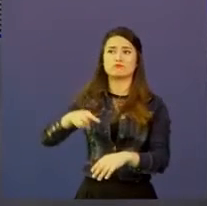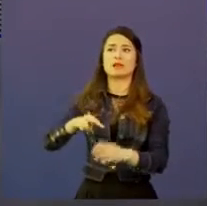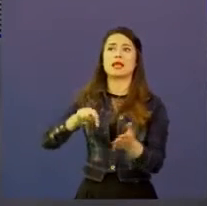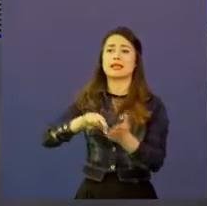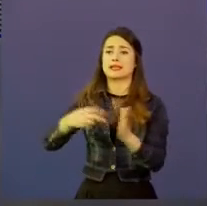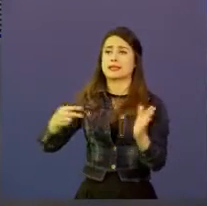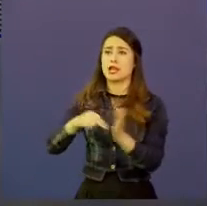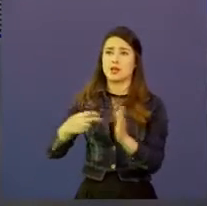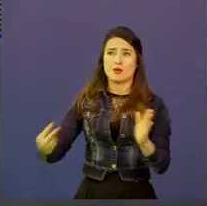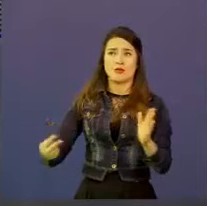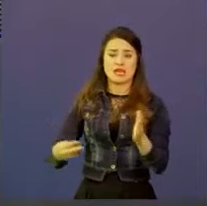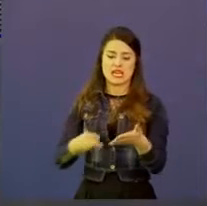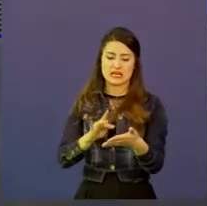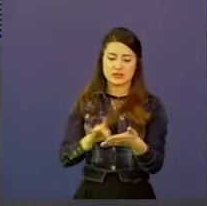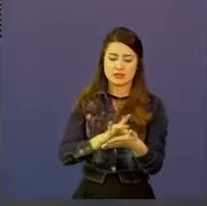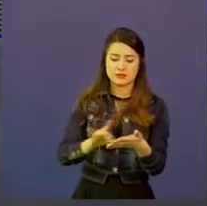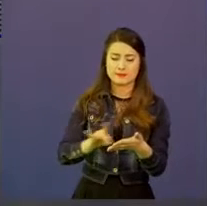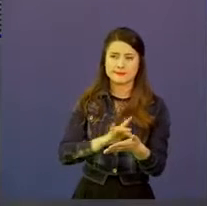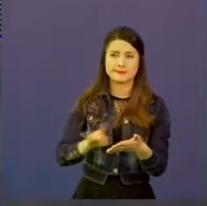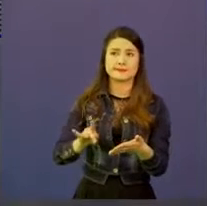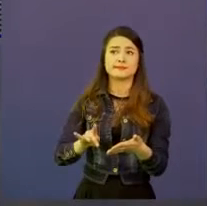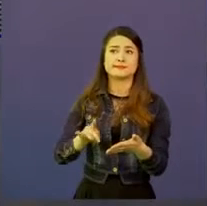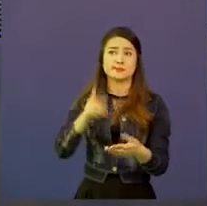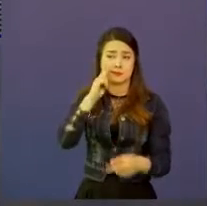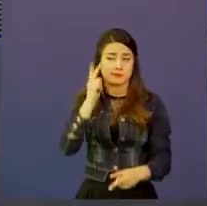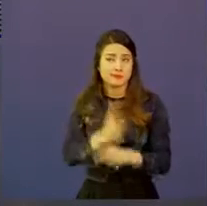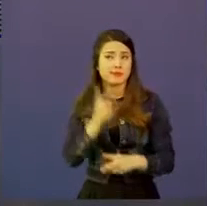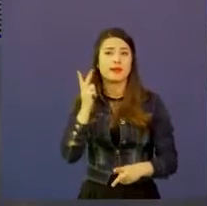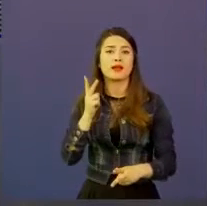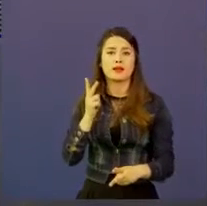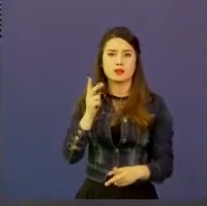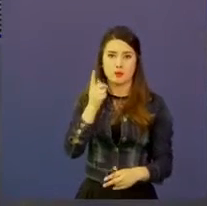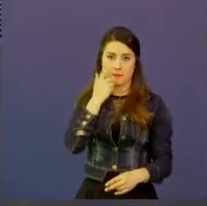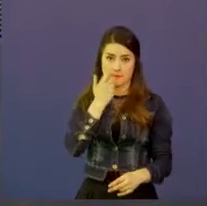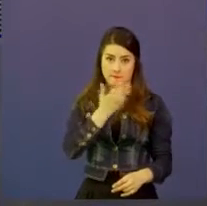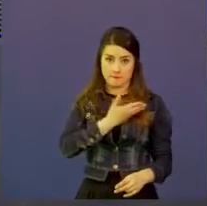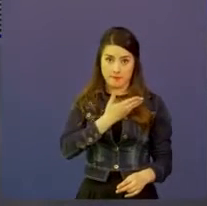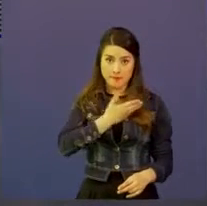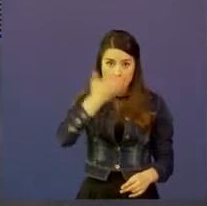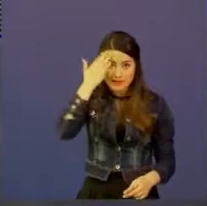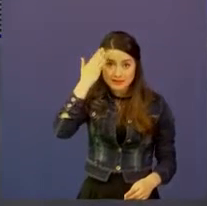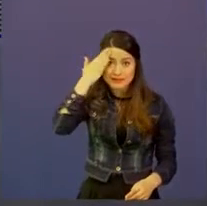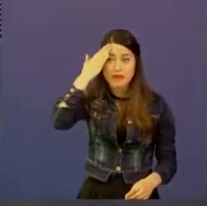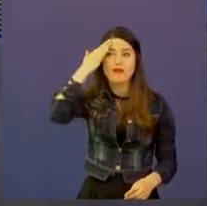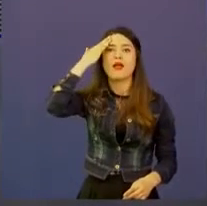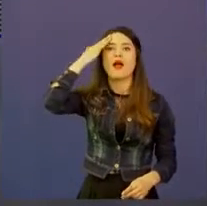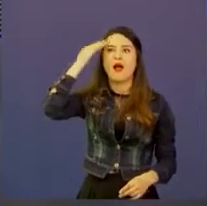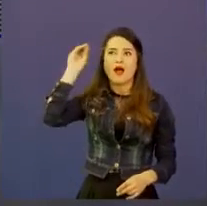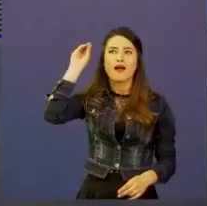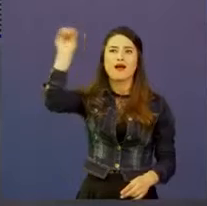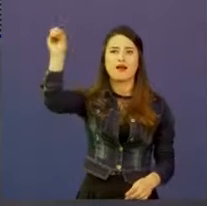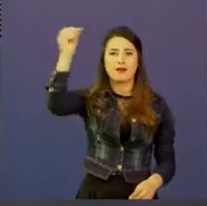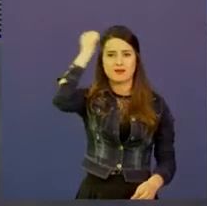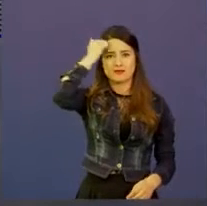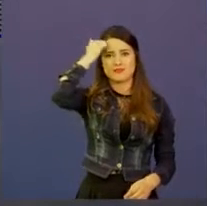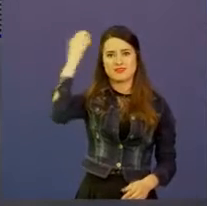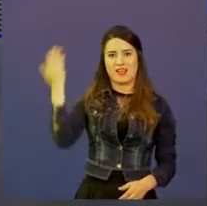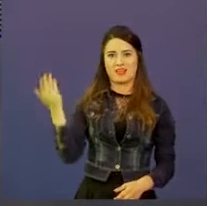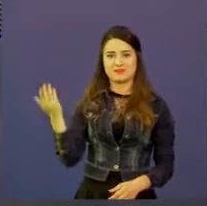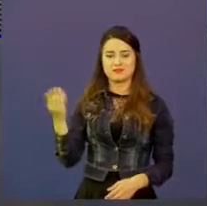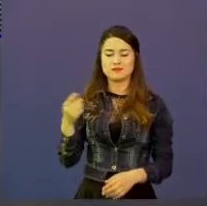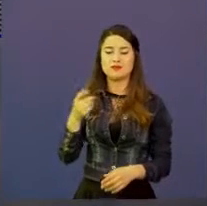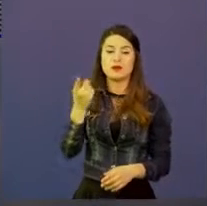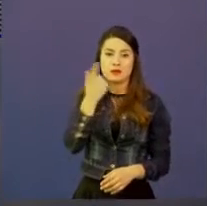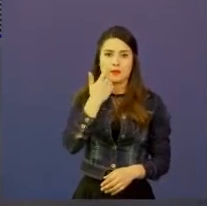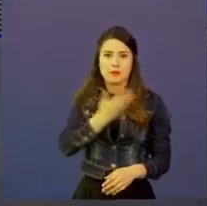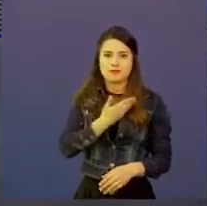nos aprovechamos mal de ellas? ¿Quién más que los padres de familia pueden hacer esta veeduría y pueden ayudarnos a